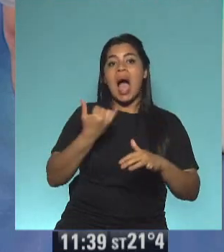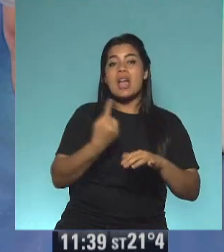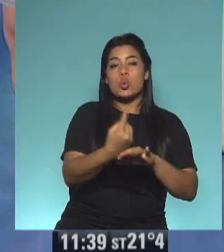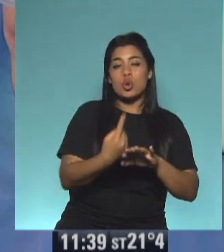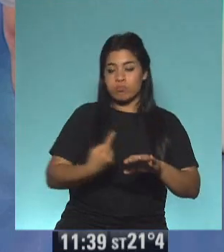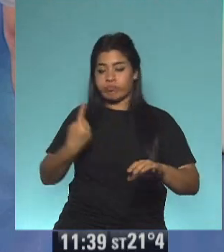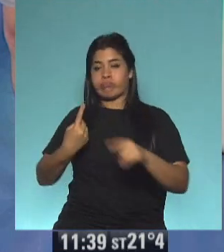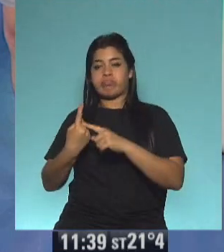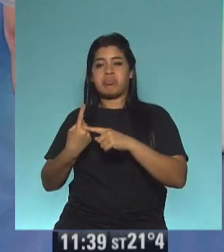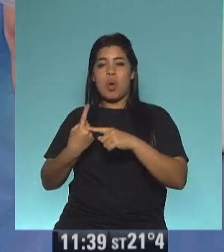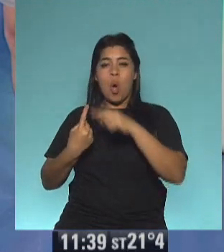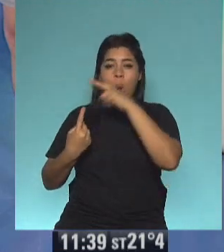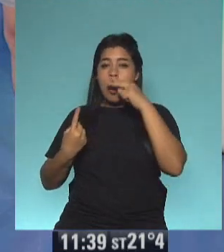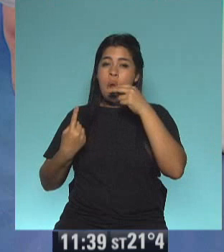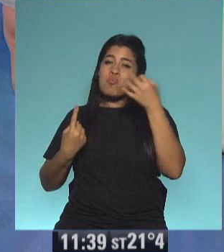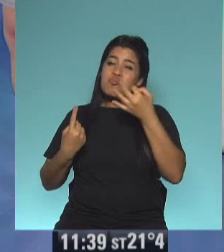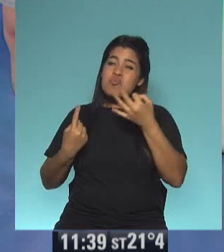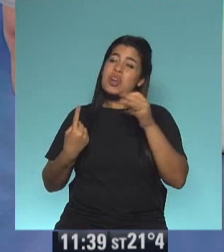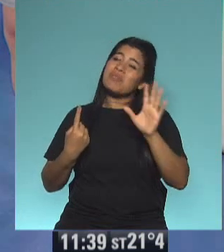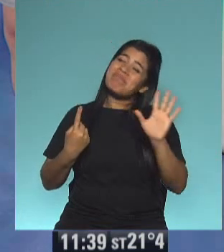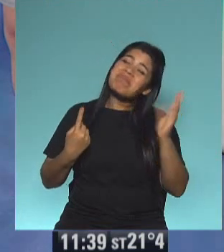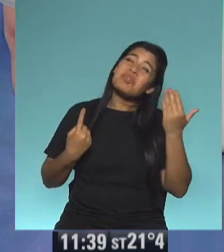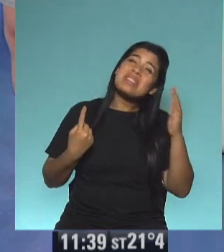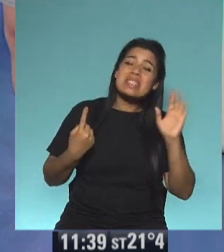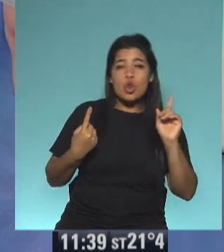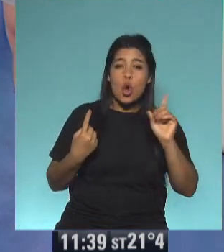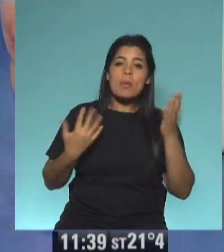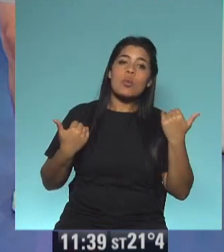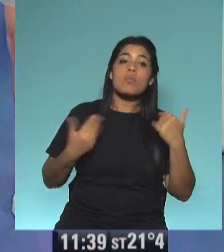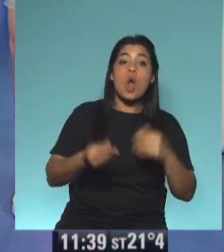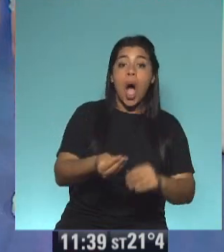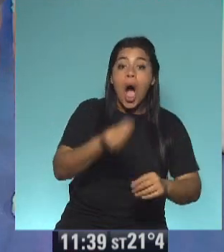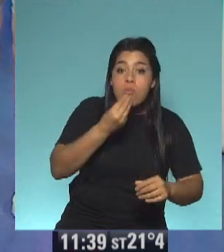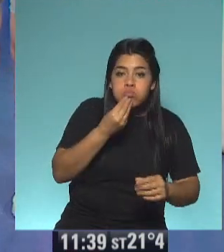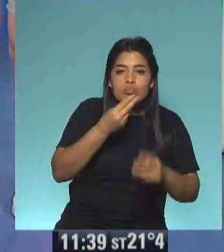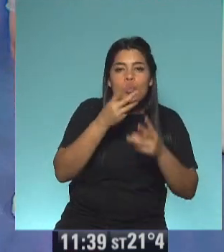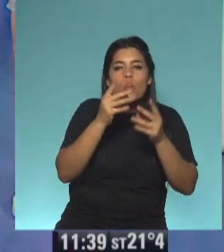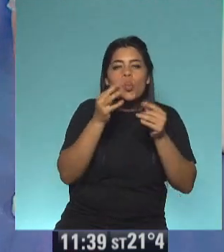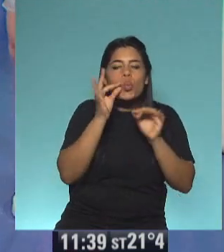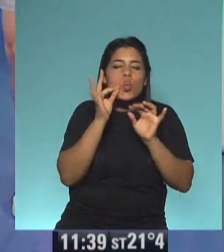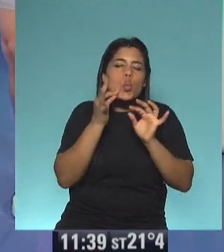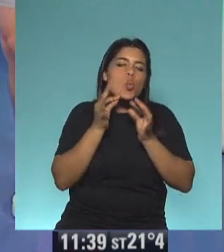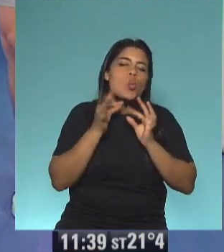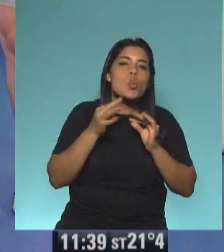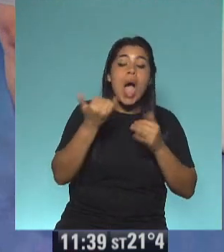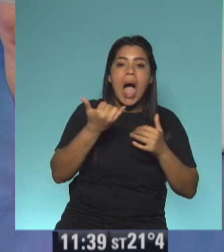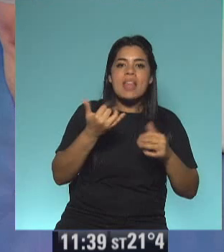bueno, capaz. Es jugoso lo que se ingiere. Se cocina al carbón.